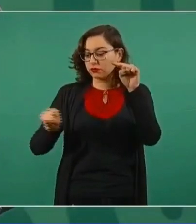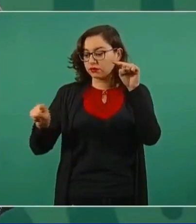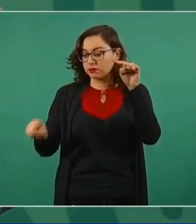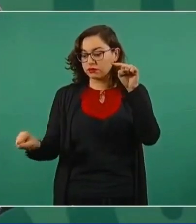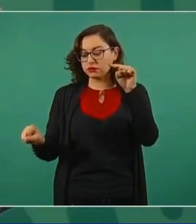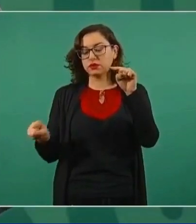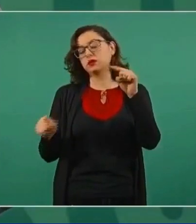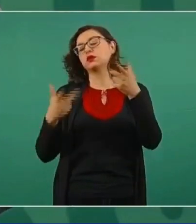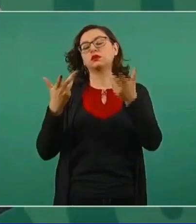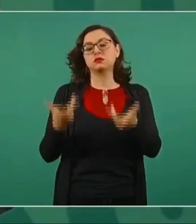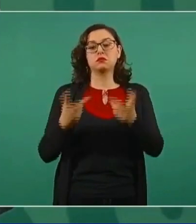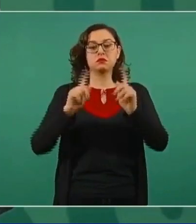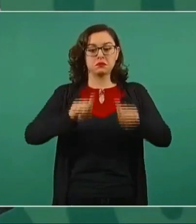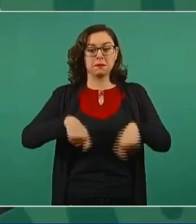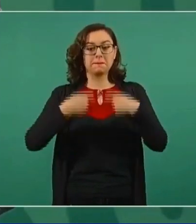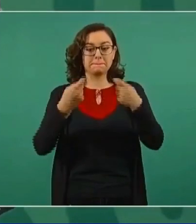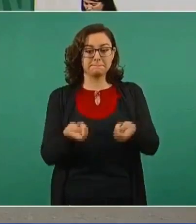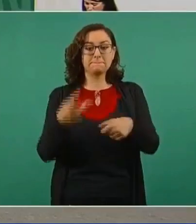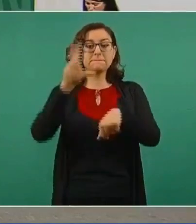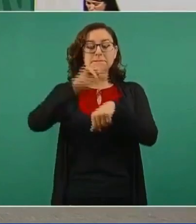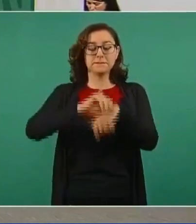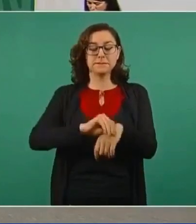Valladolid, la concesión